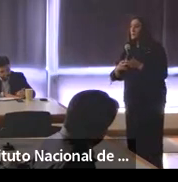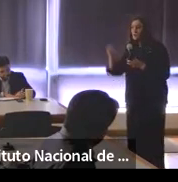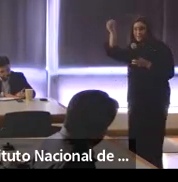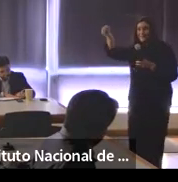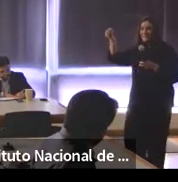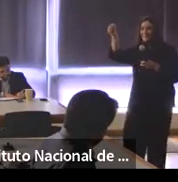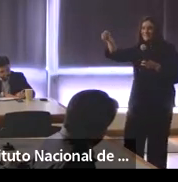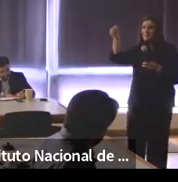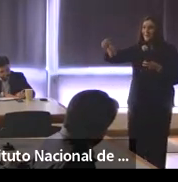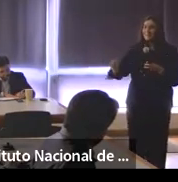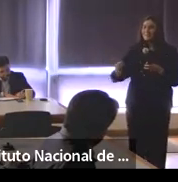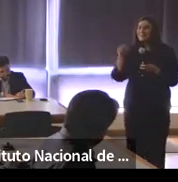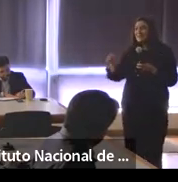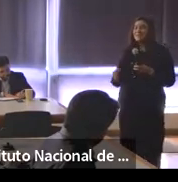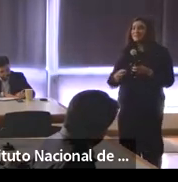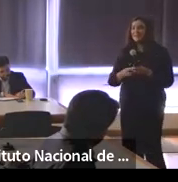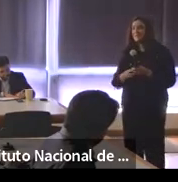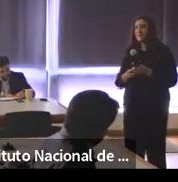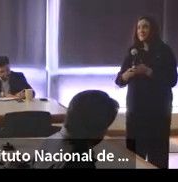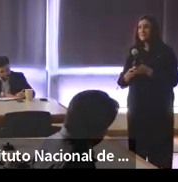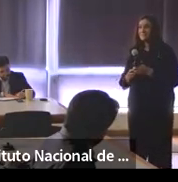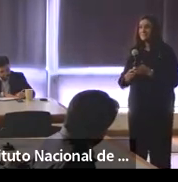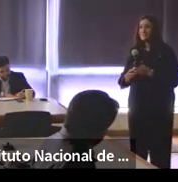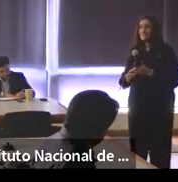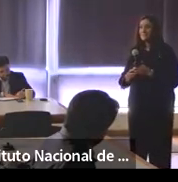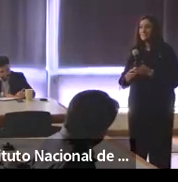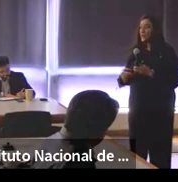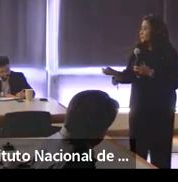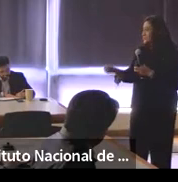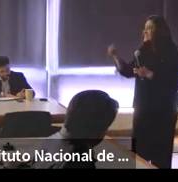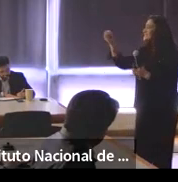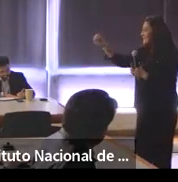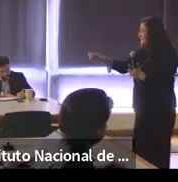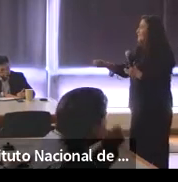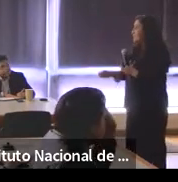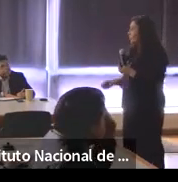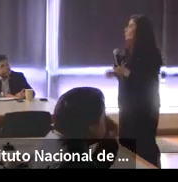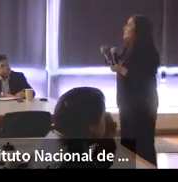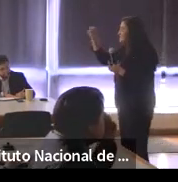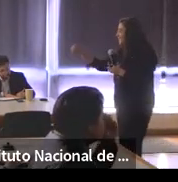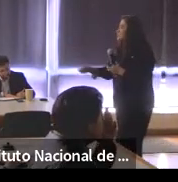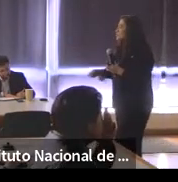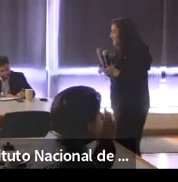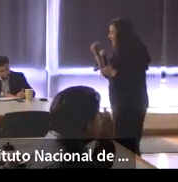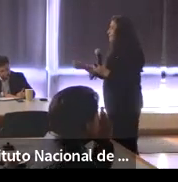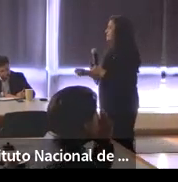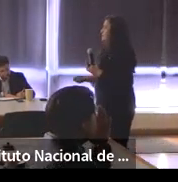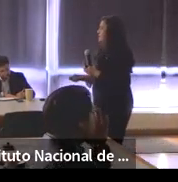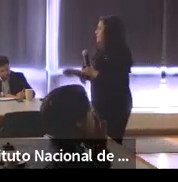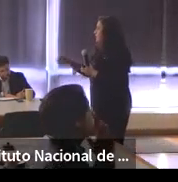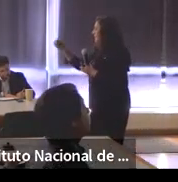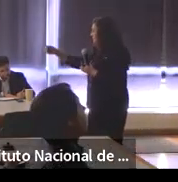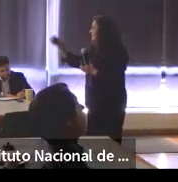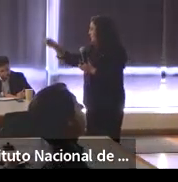no nos enseñan esta parte de habilidades gerenciales no nos enseñan Cómo desarrollar